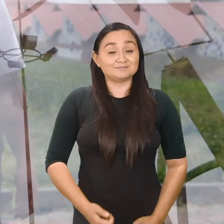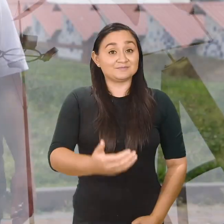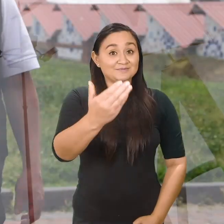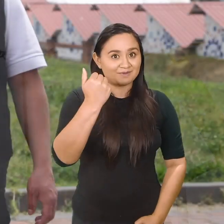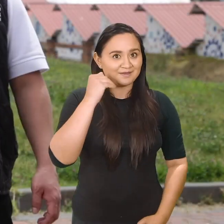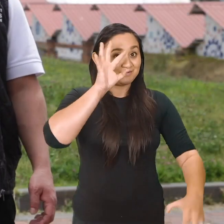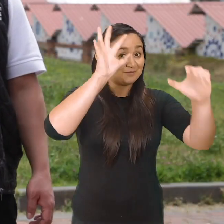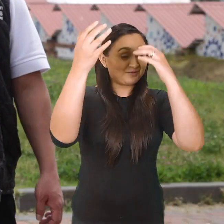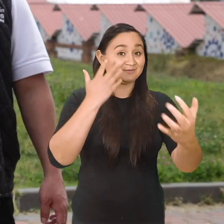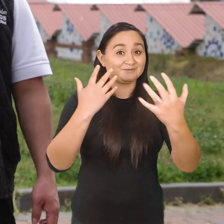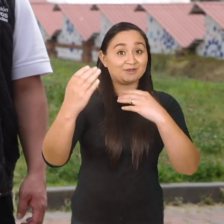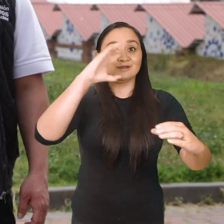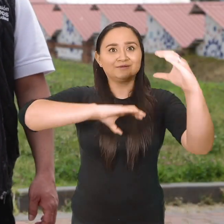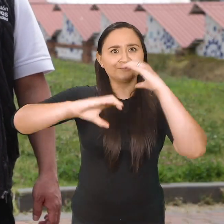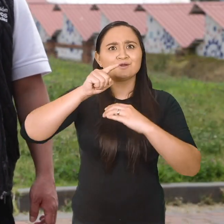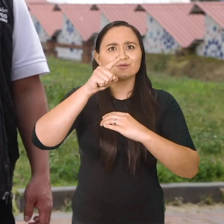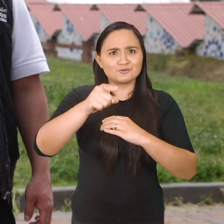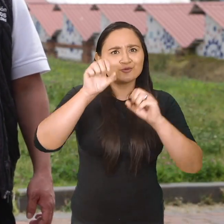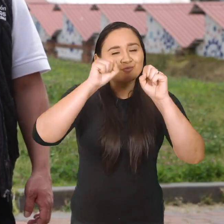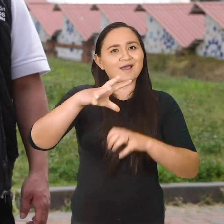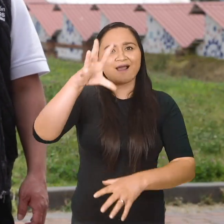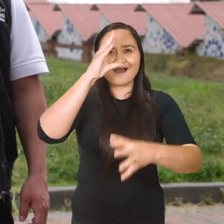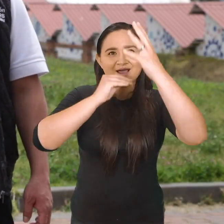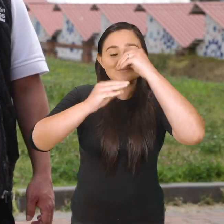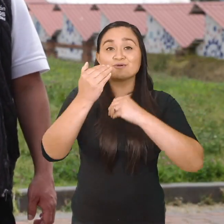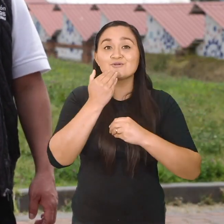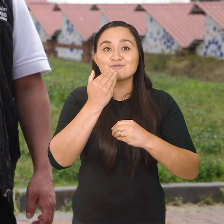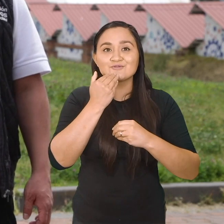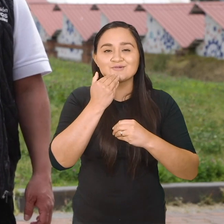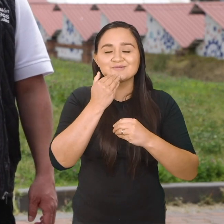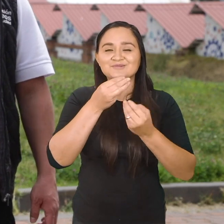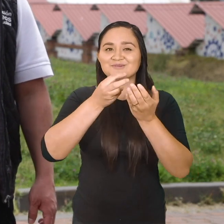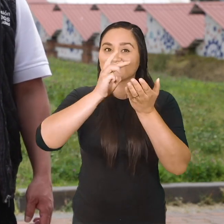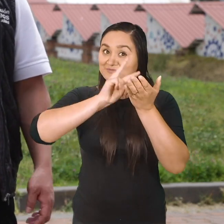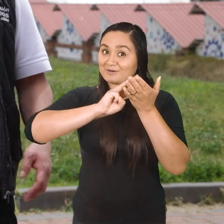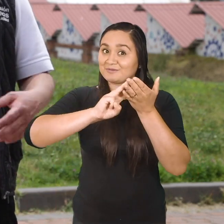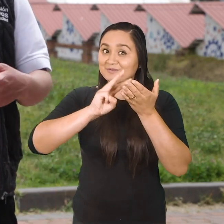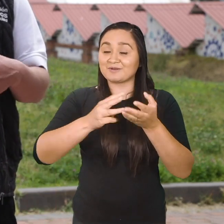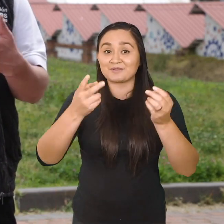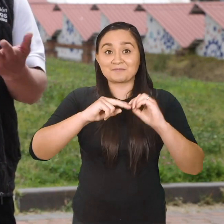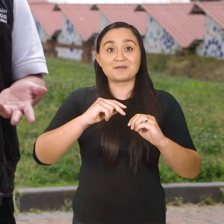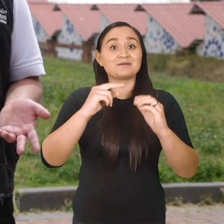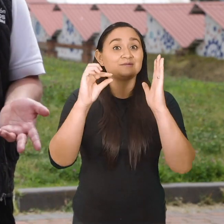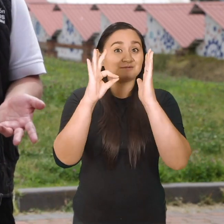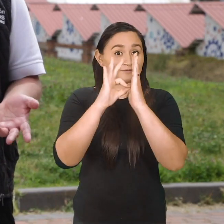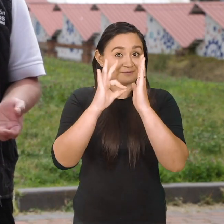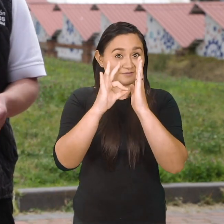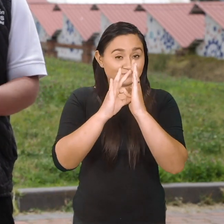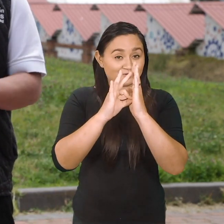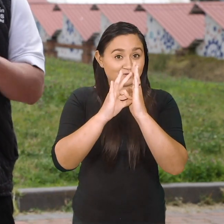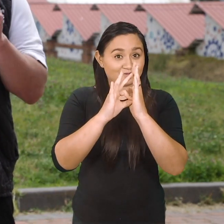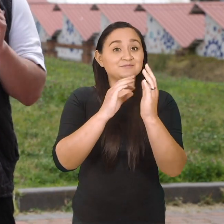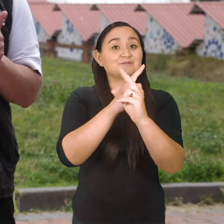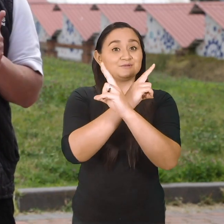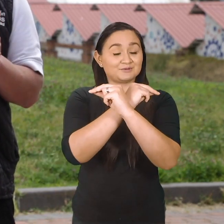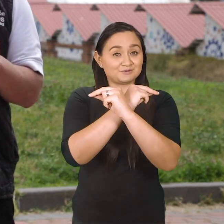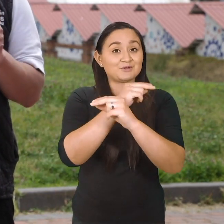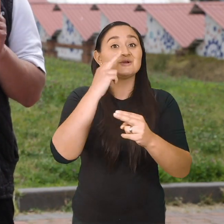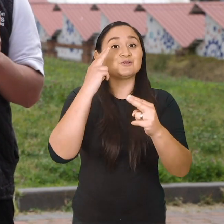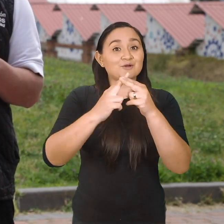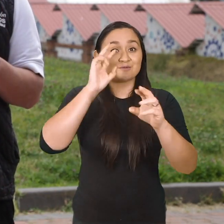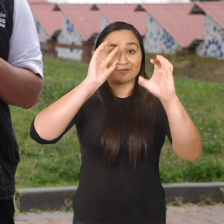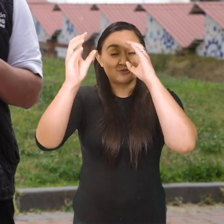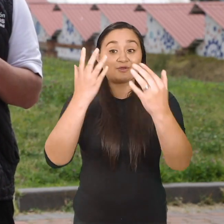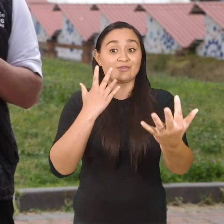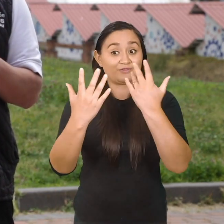Conoce nuestra oferta cultural y educativa a través de la página web y también de nuestras redes sociales. Nos encuentras